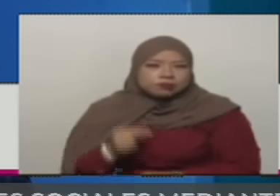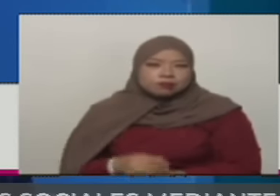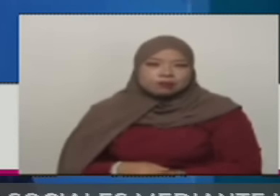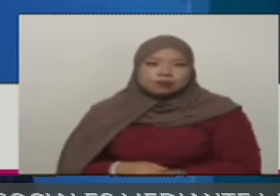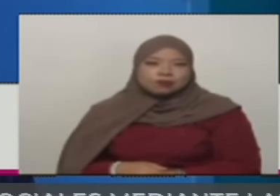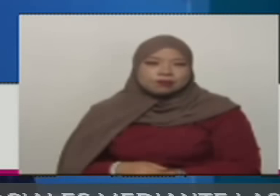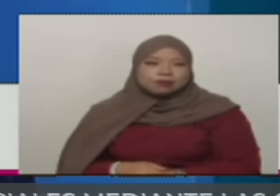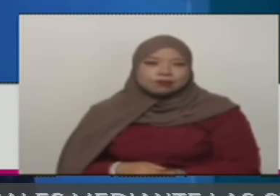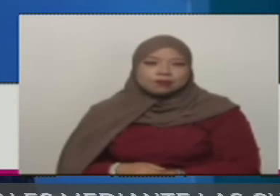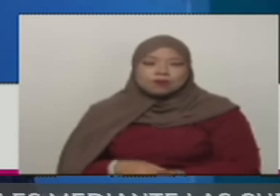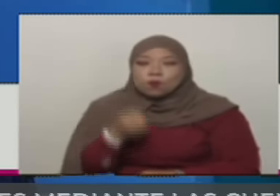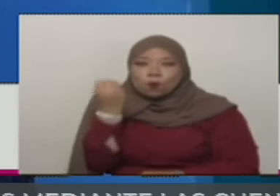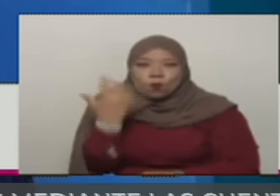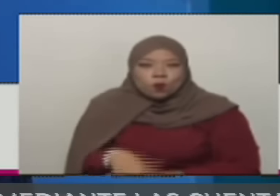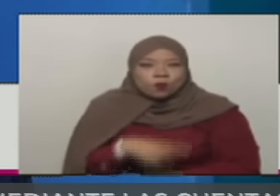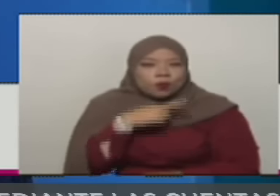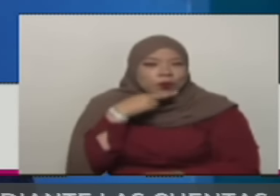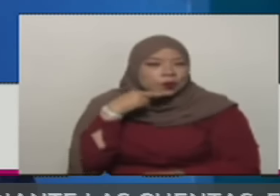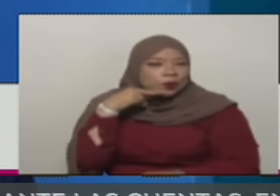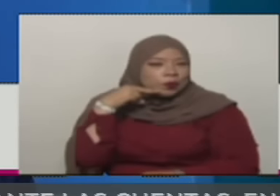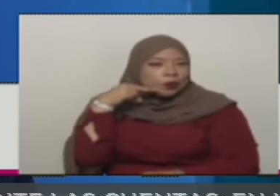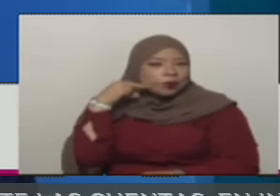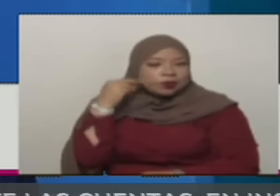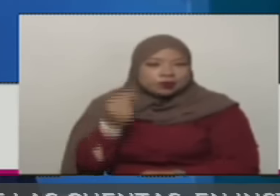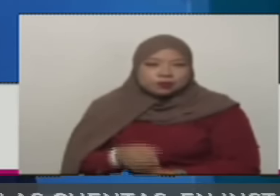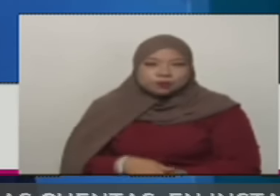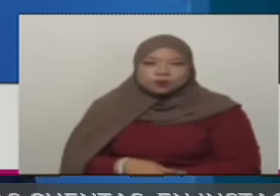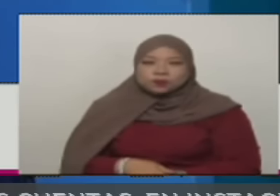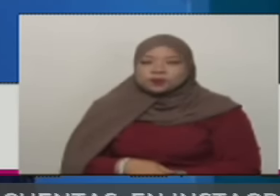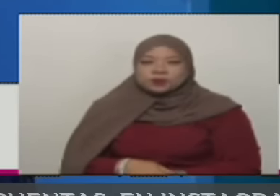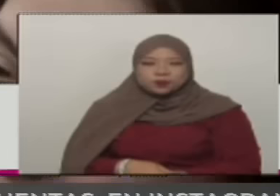Mira, Héctor, quedó muy bueno. ¿Cómo se llama la señora que me lo mandó?